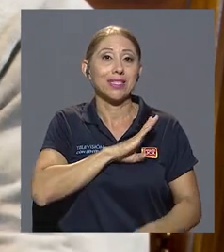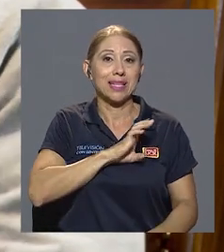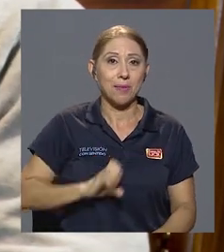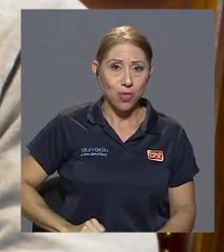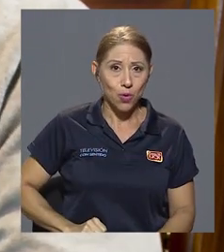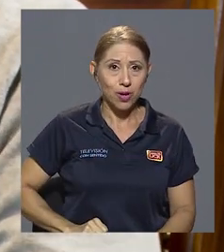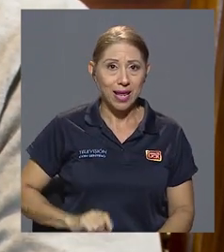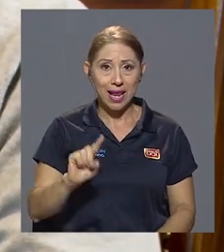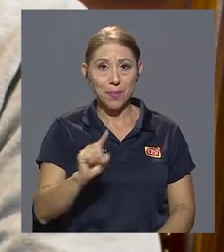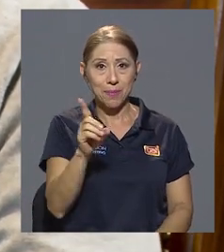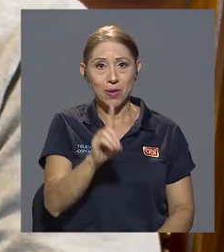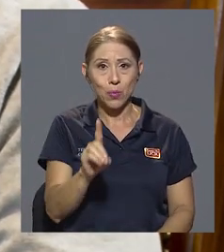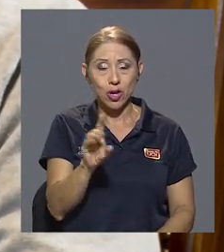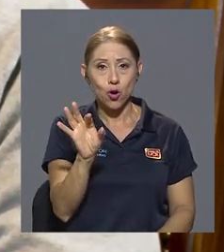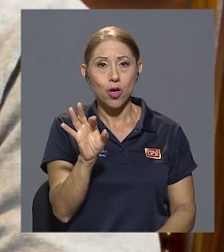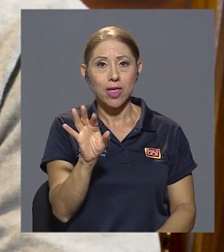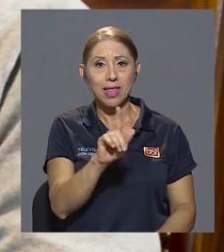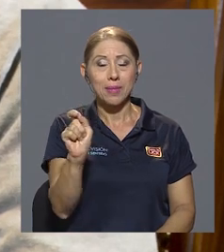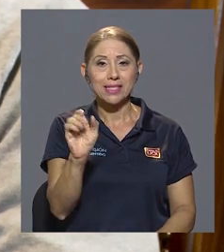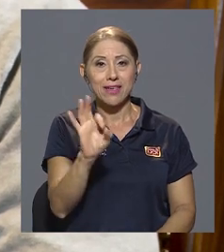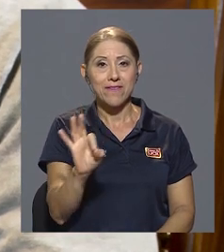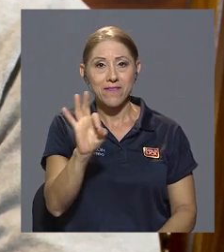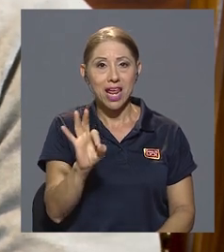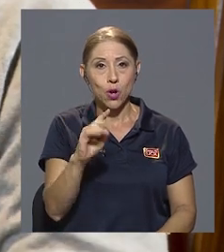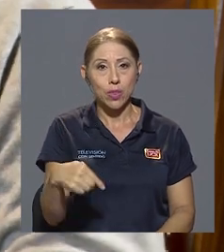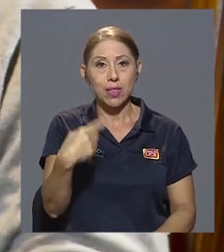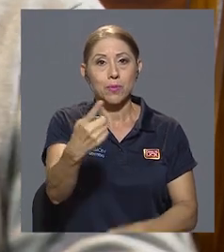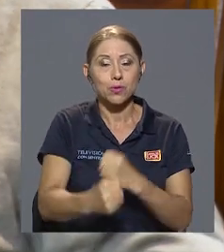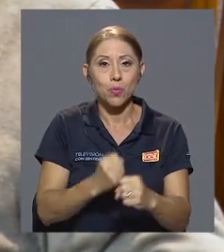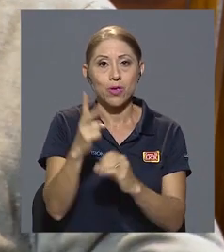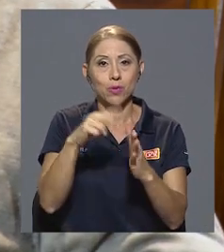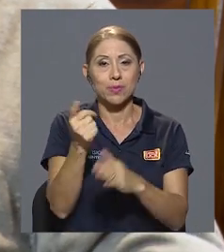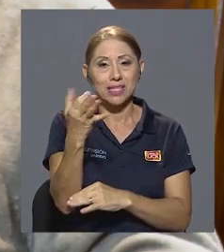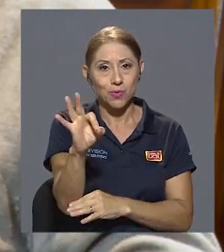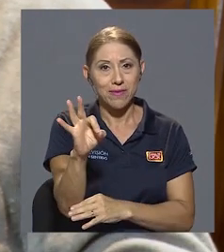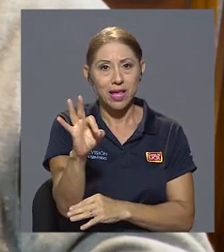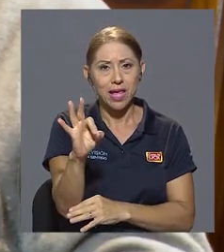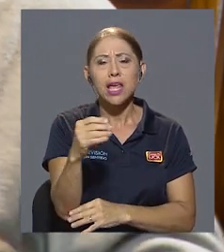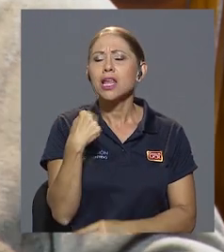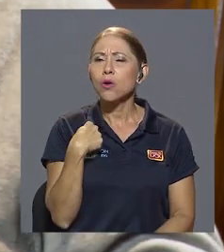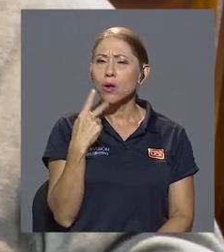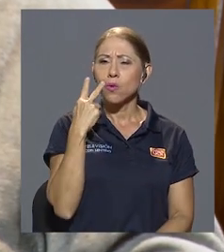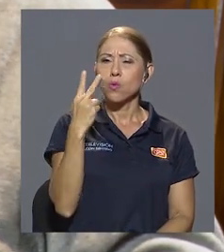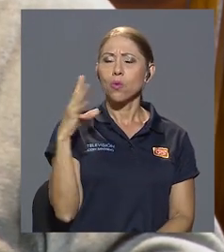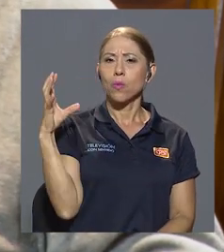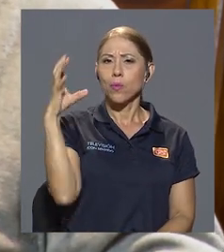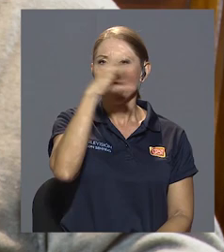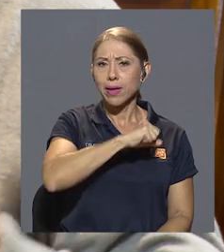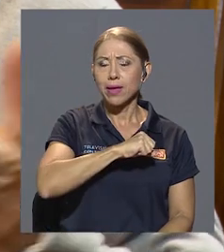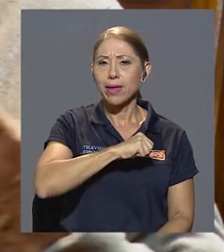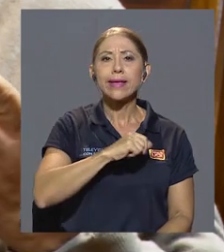salvador el primer domingo de febrero del año 2019 y lo que uno ve es que pareciera que la política